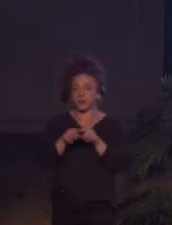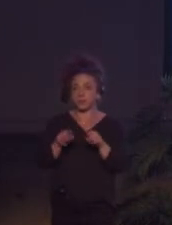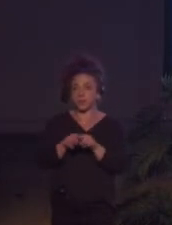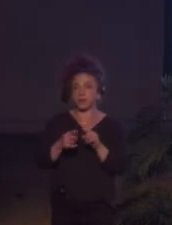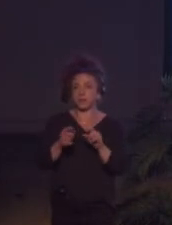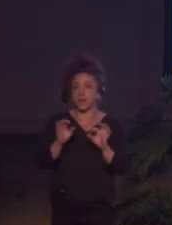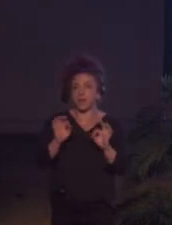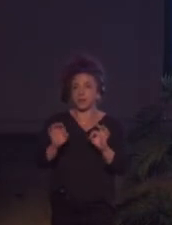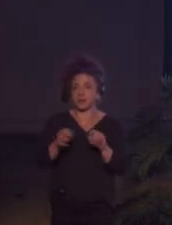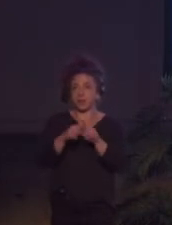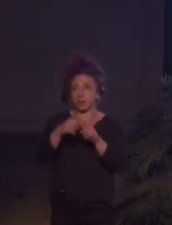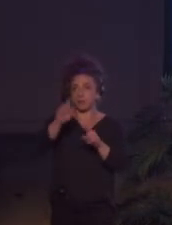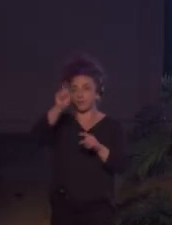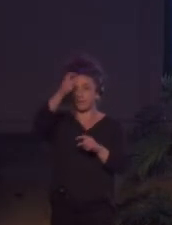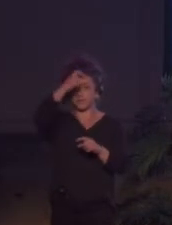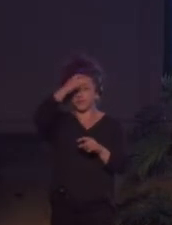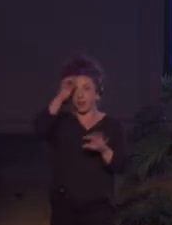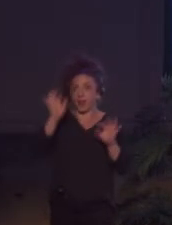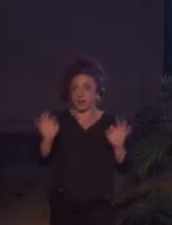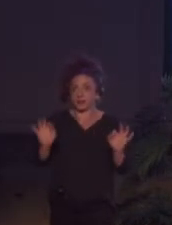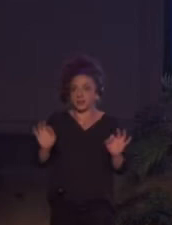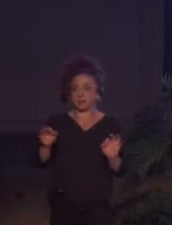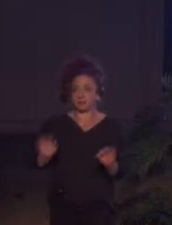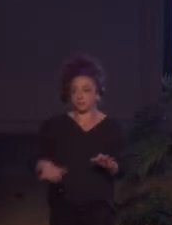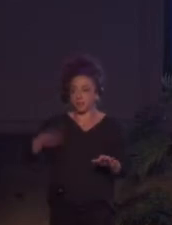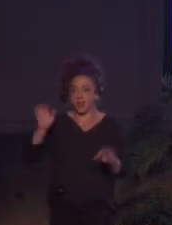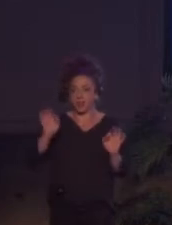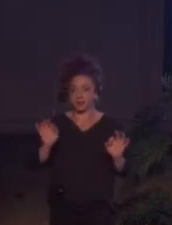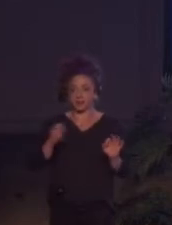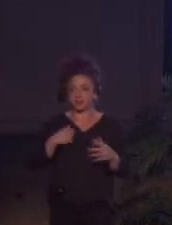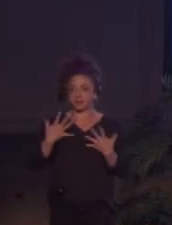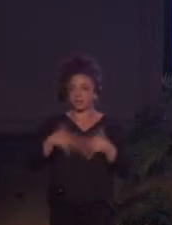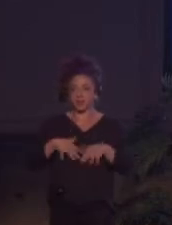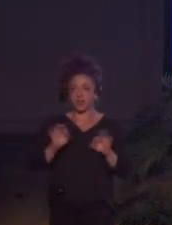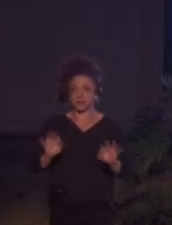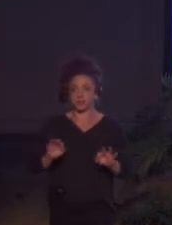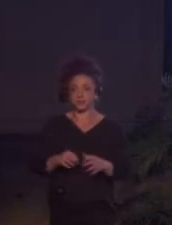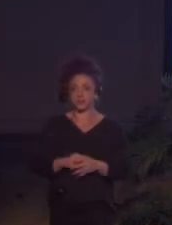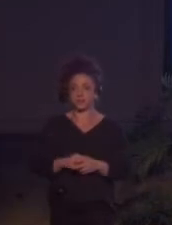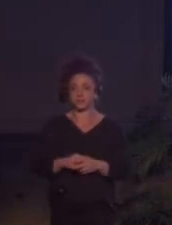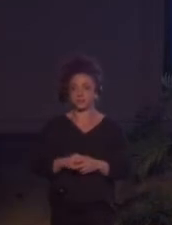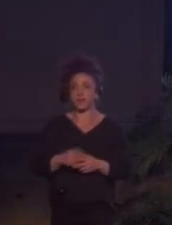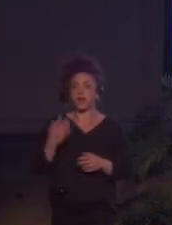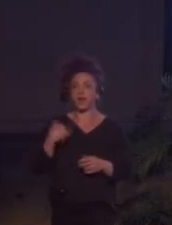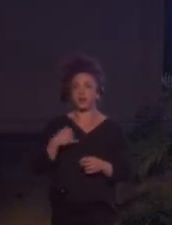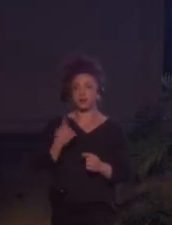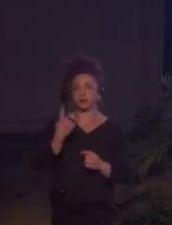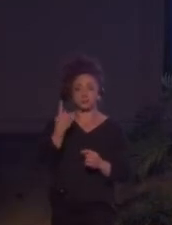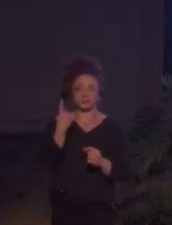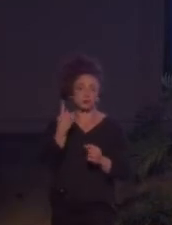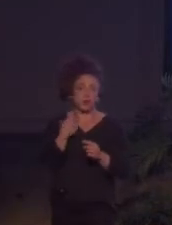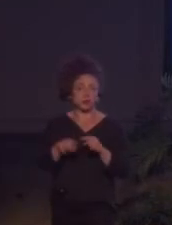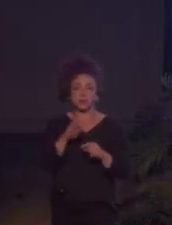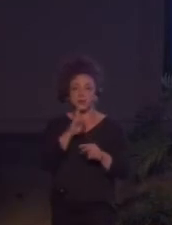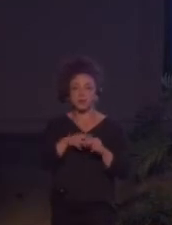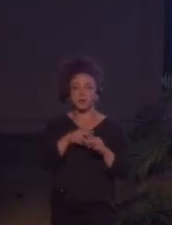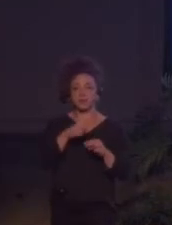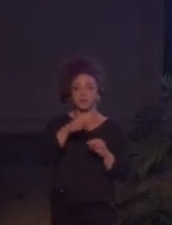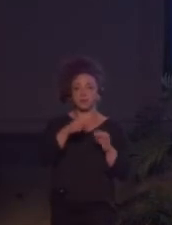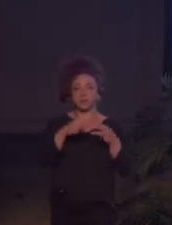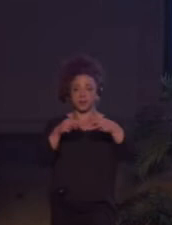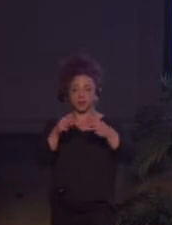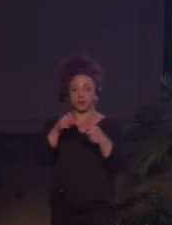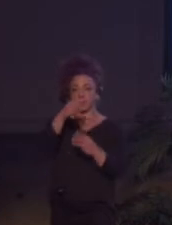marcada. Entonces, ¿qué pasa? Pues yo creo que pasa, hay una cosa que se llama las tres N's, que es normal, natural